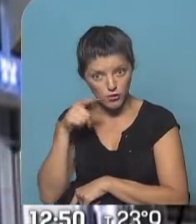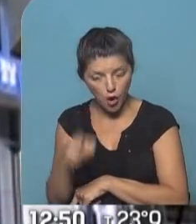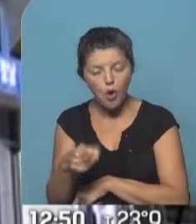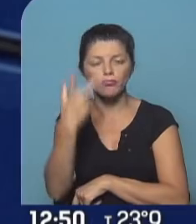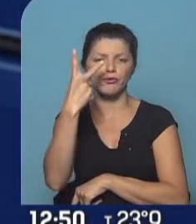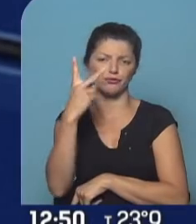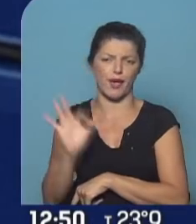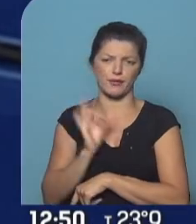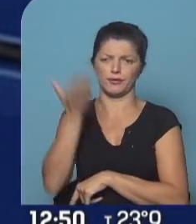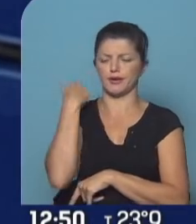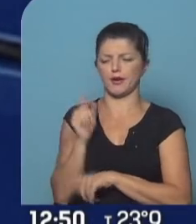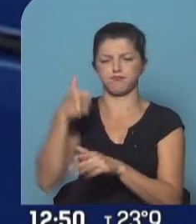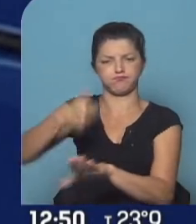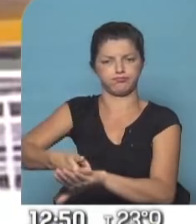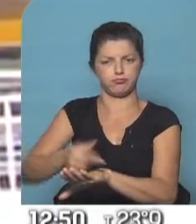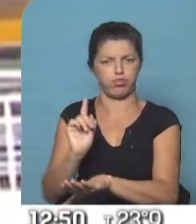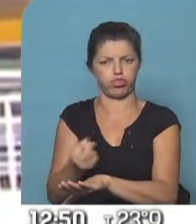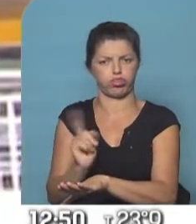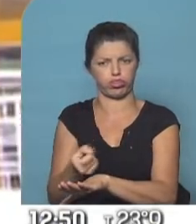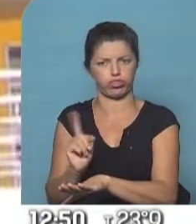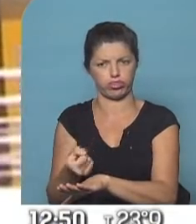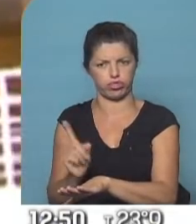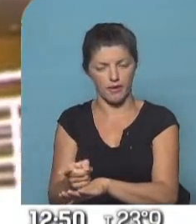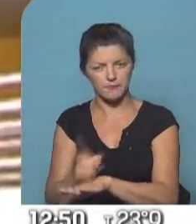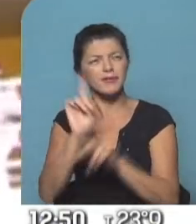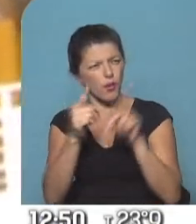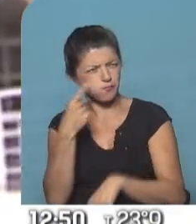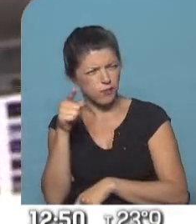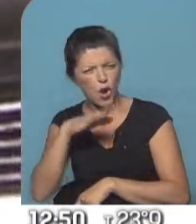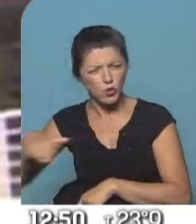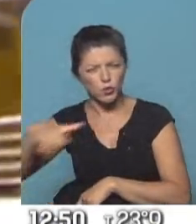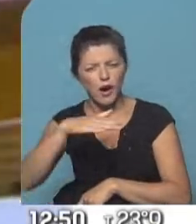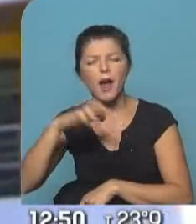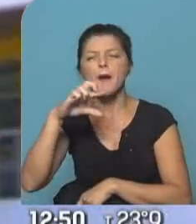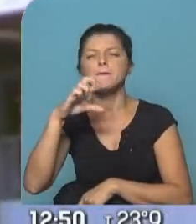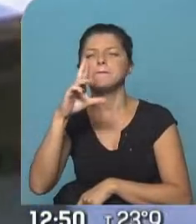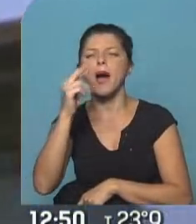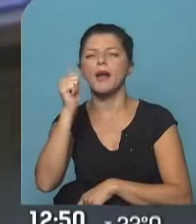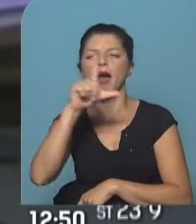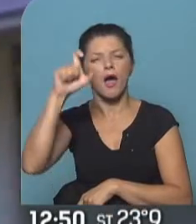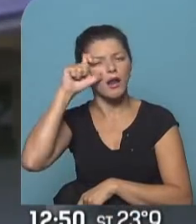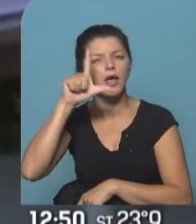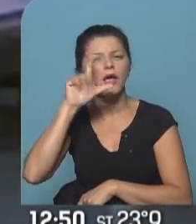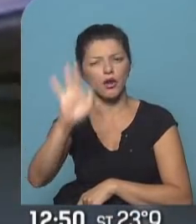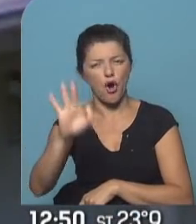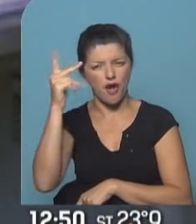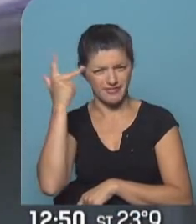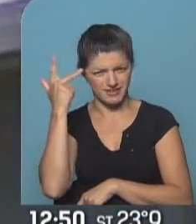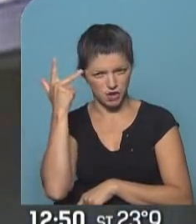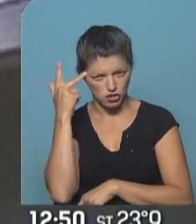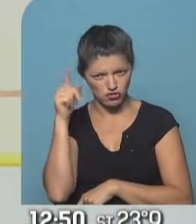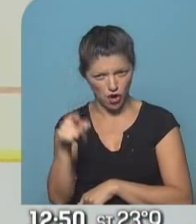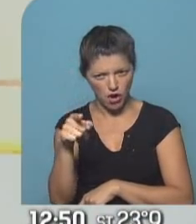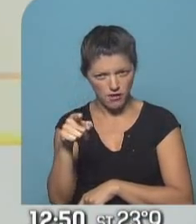famoso paralelo 38, Sí. para los que estuvimos, en donde se dice, digamos, la zona más militarizada del mundo, ¿no? Sí,